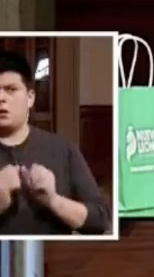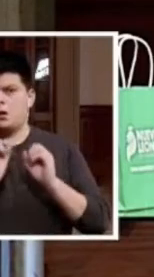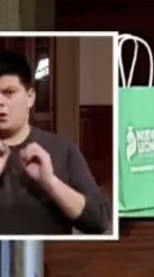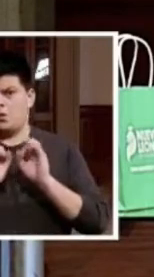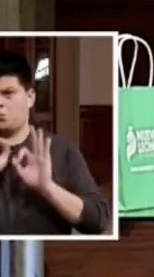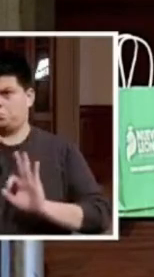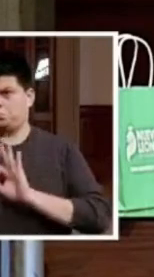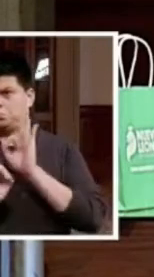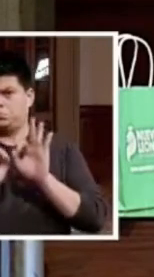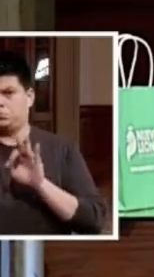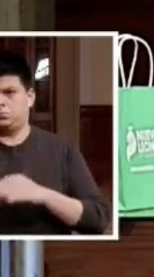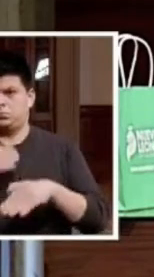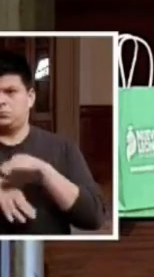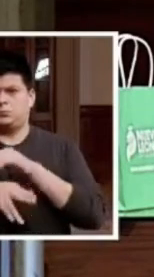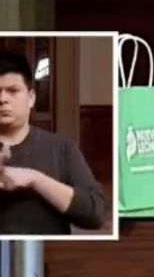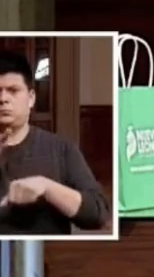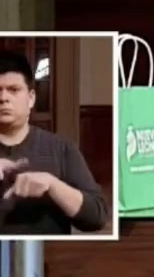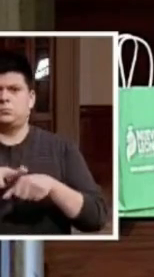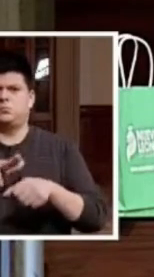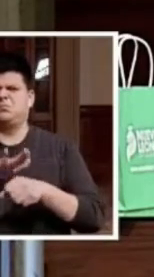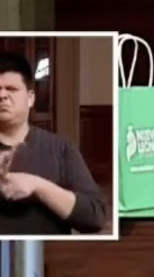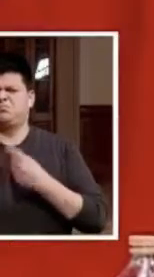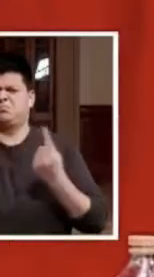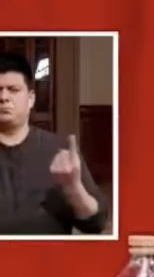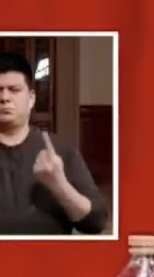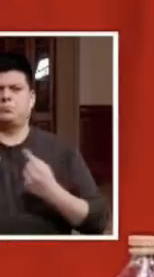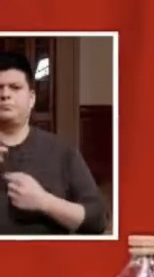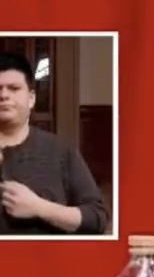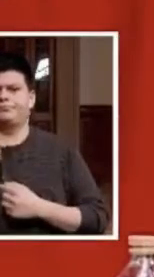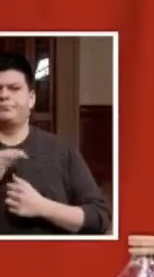están atendiendo en un nosocomio. Sí,